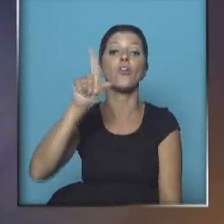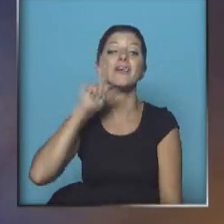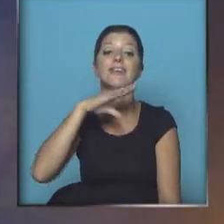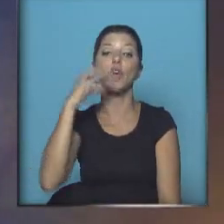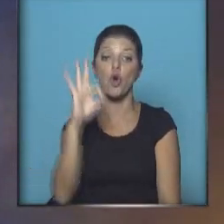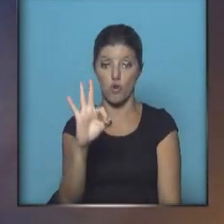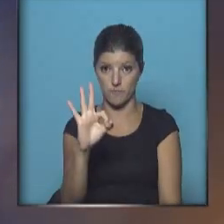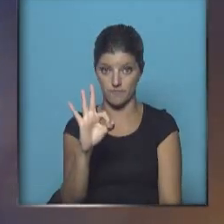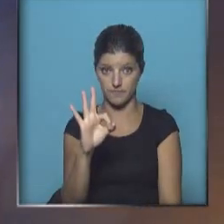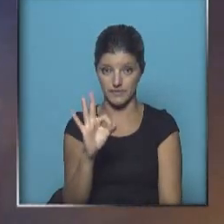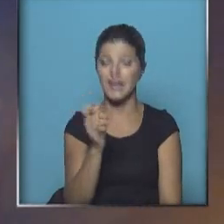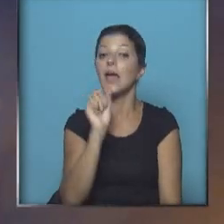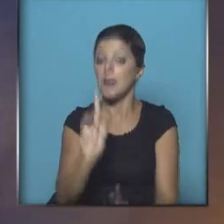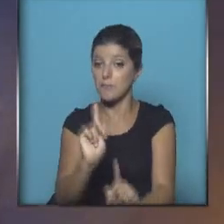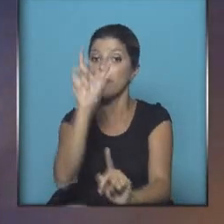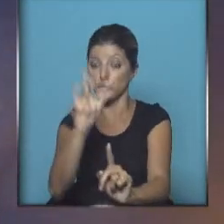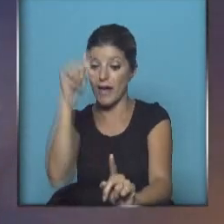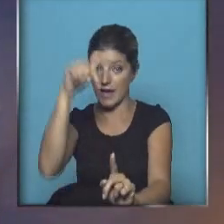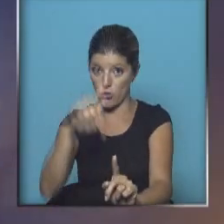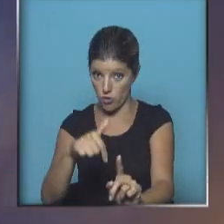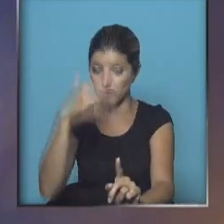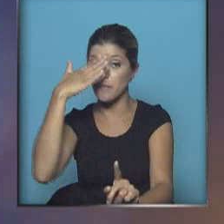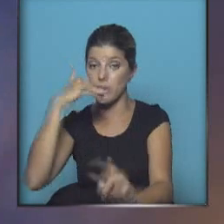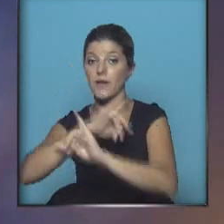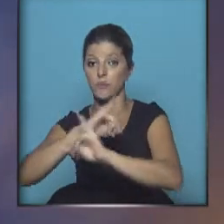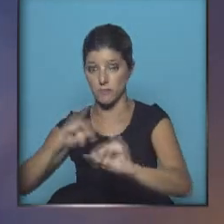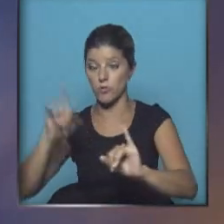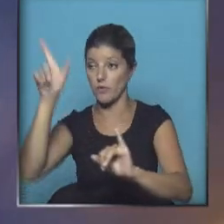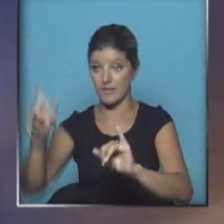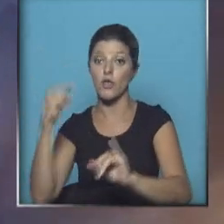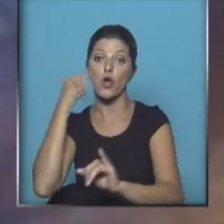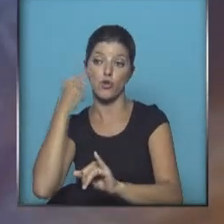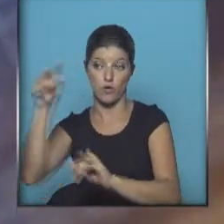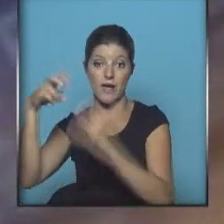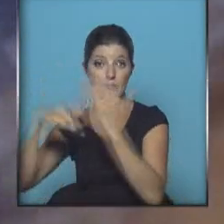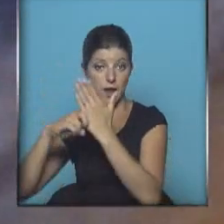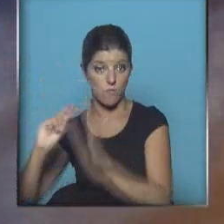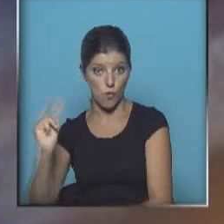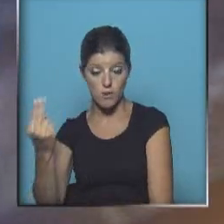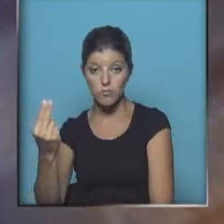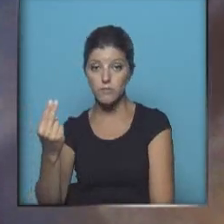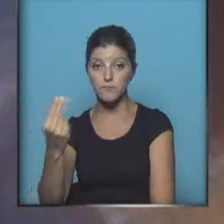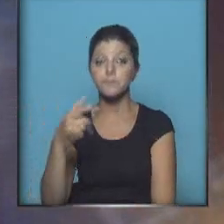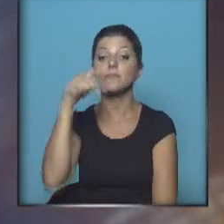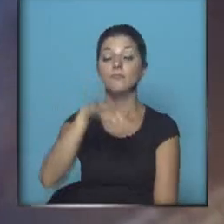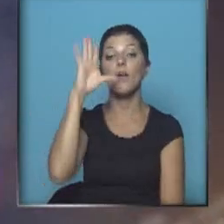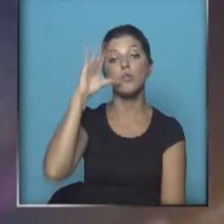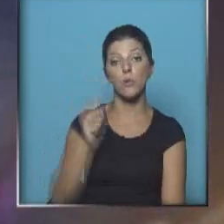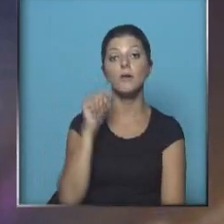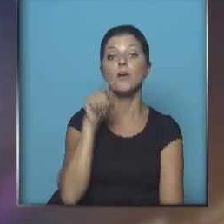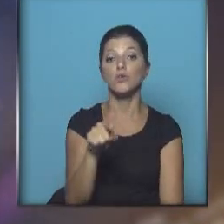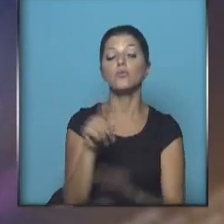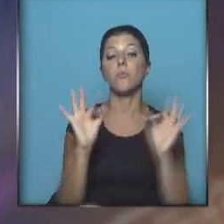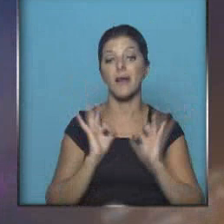quien en el día de hoy, después de la noticia sobre la muerte del fiscal Nisman, acortó sus